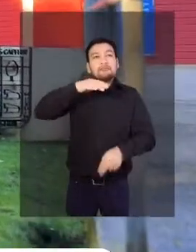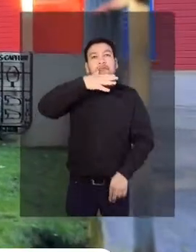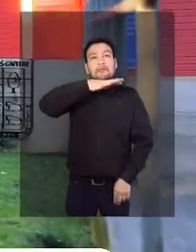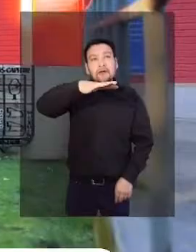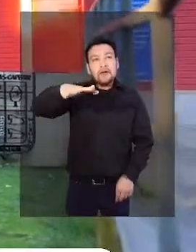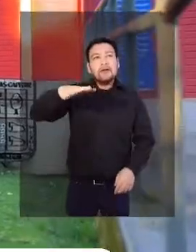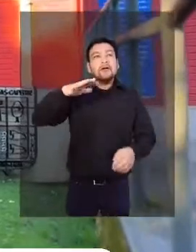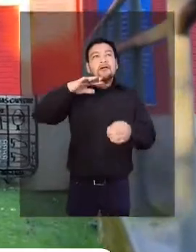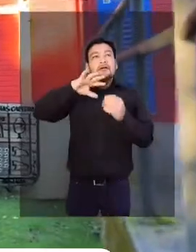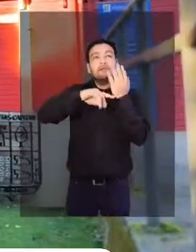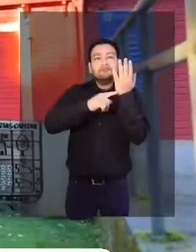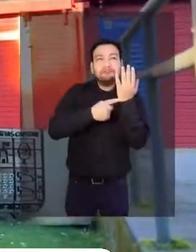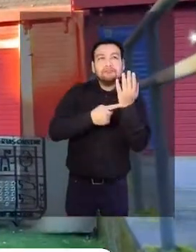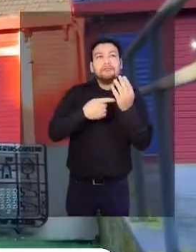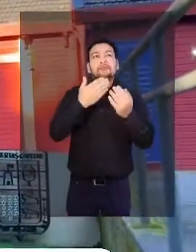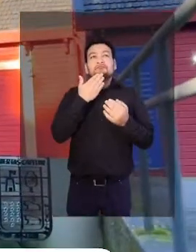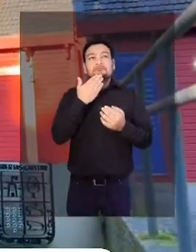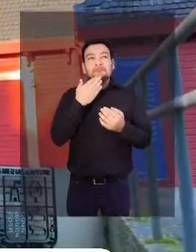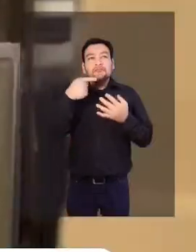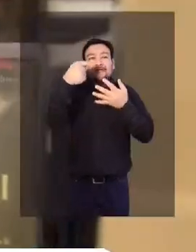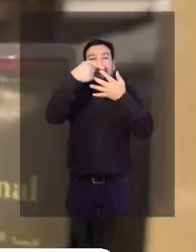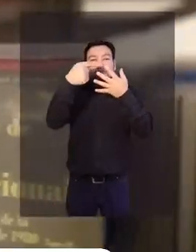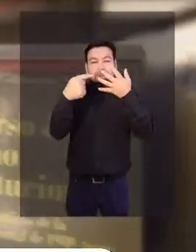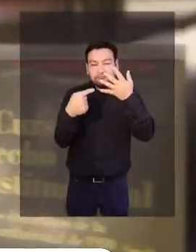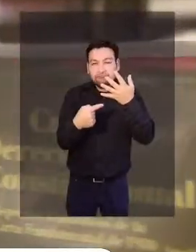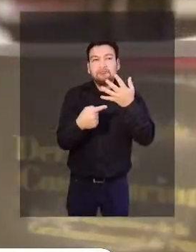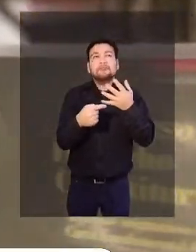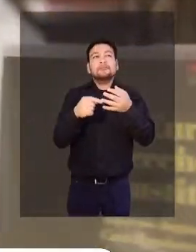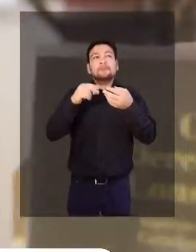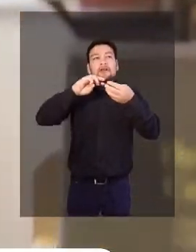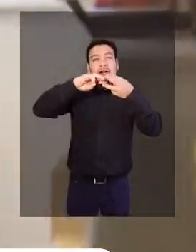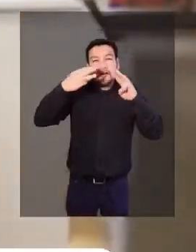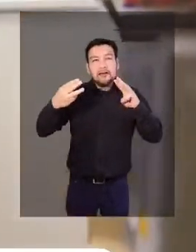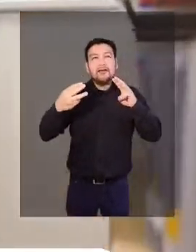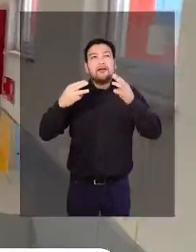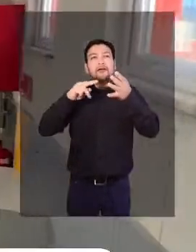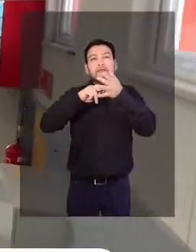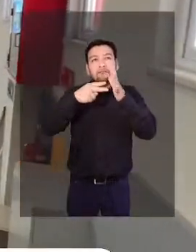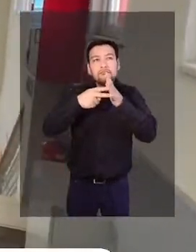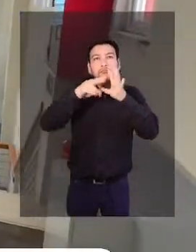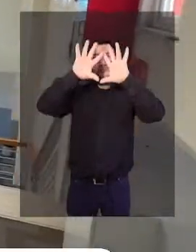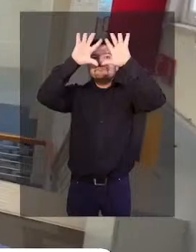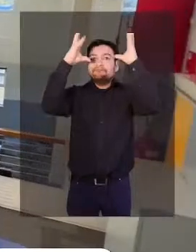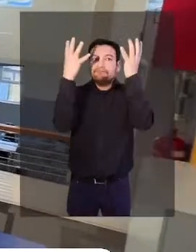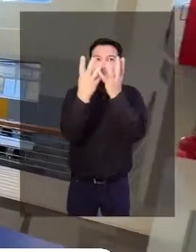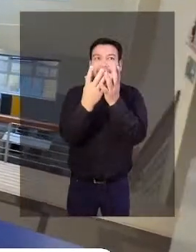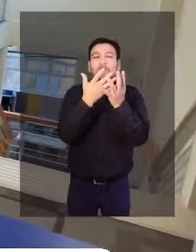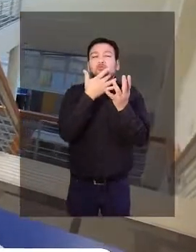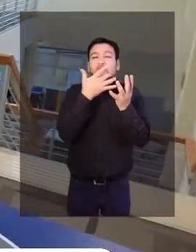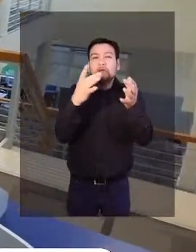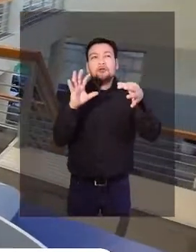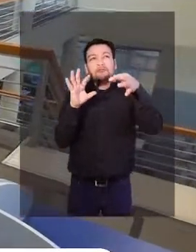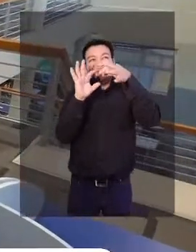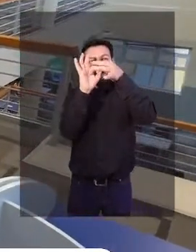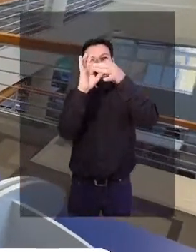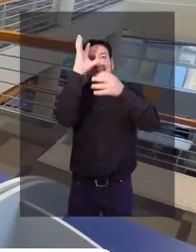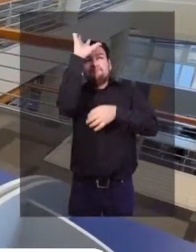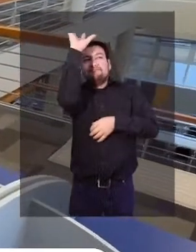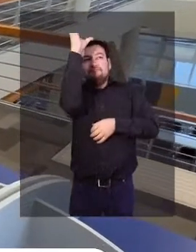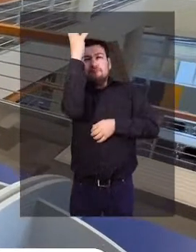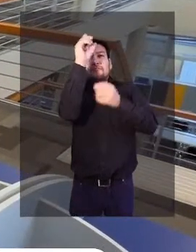A lo largo de sus 34 años de existencia, nuestra sede Puerto Montt ha experimentado un desarrollo